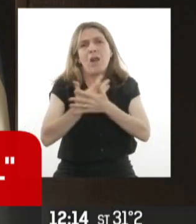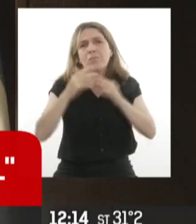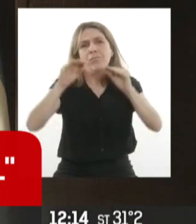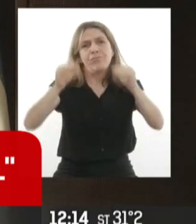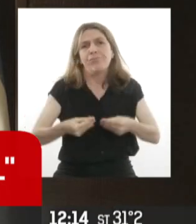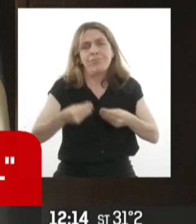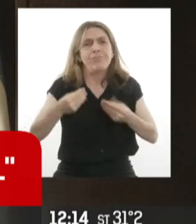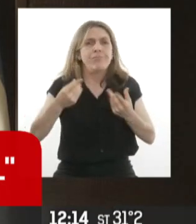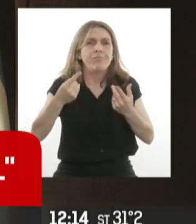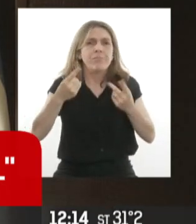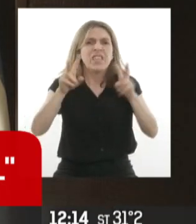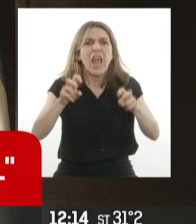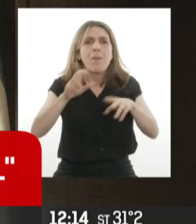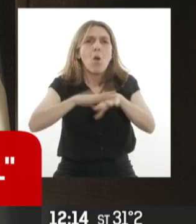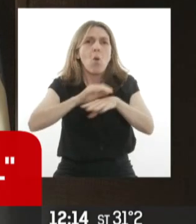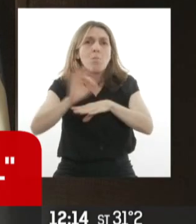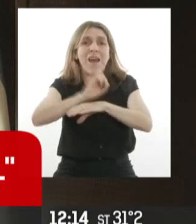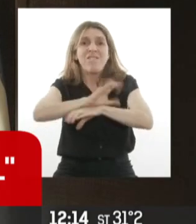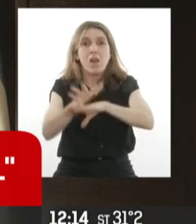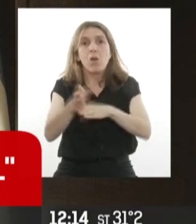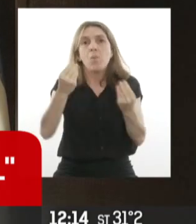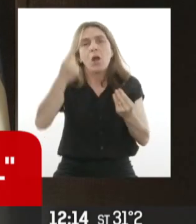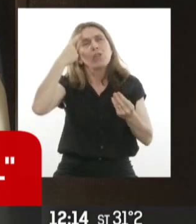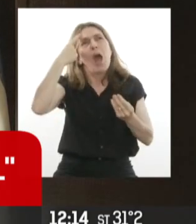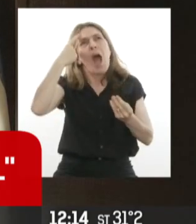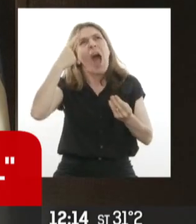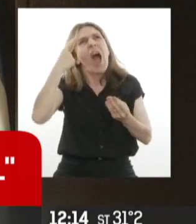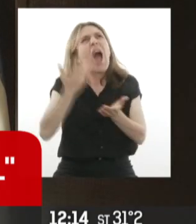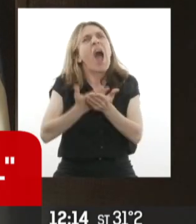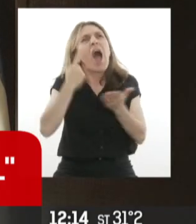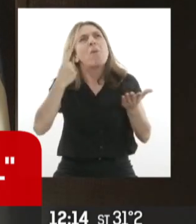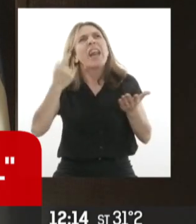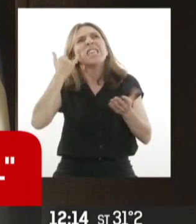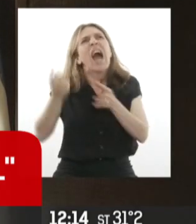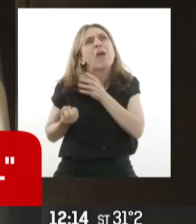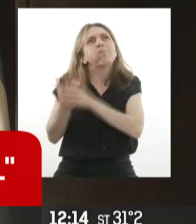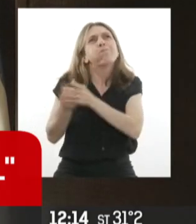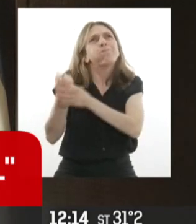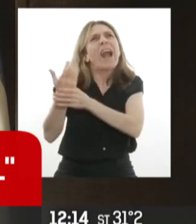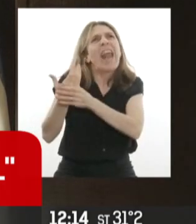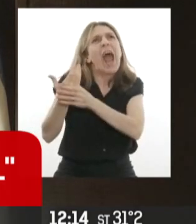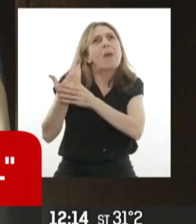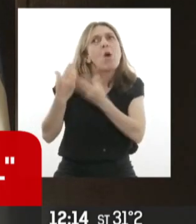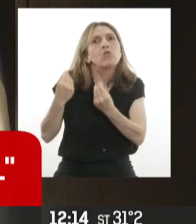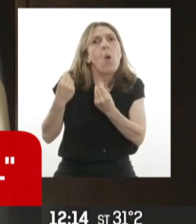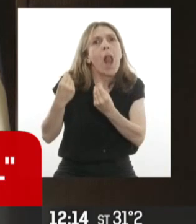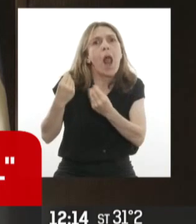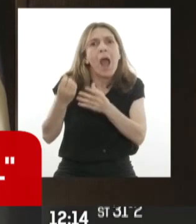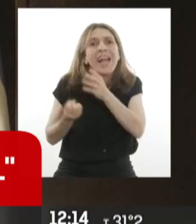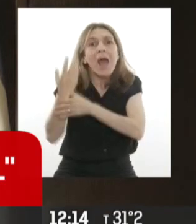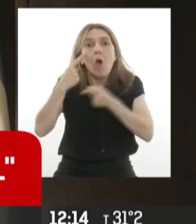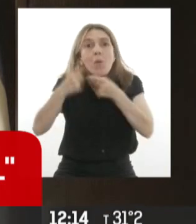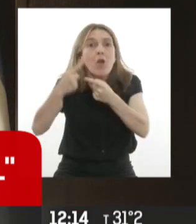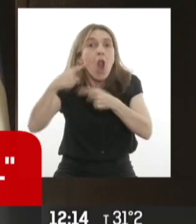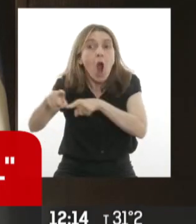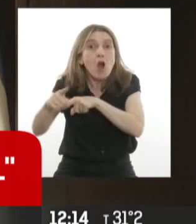seriamente qué es lo que hemos construido y cuál es la fortaleza de esa construcción si